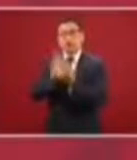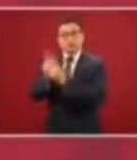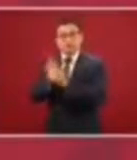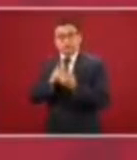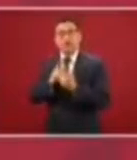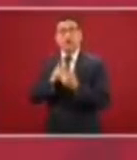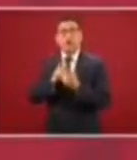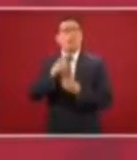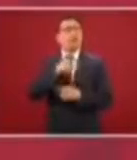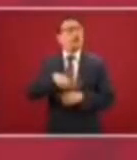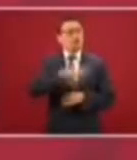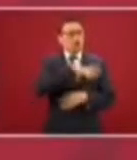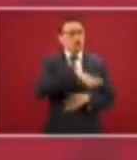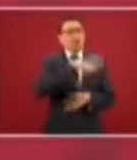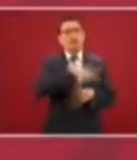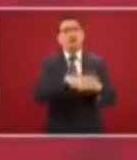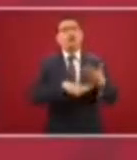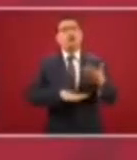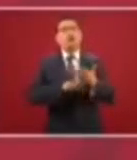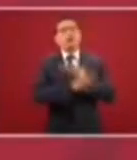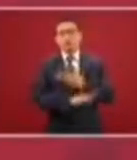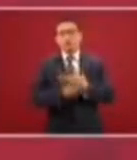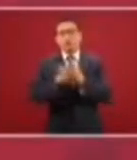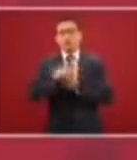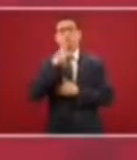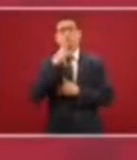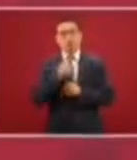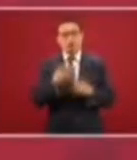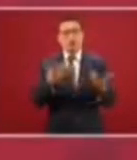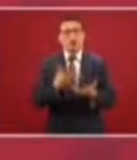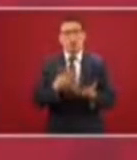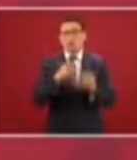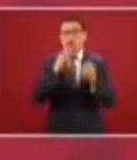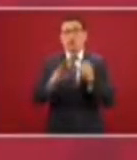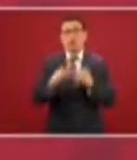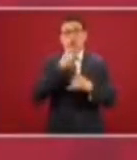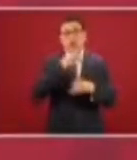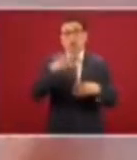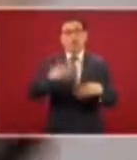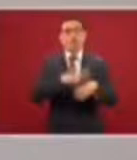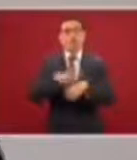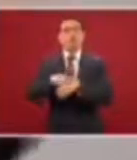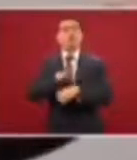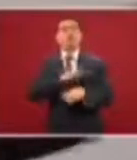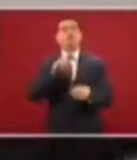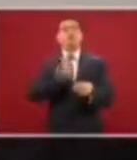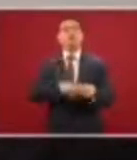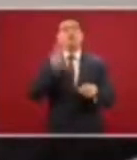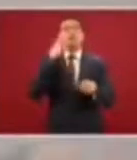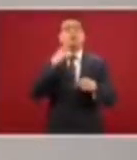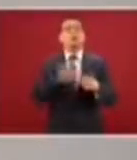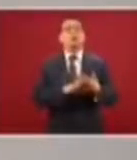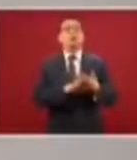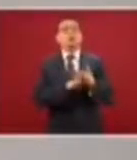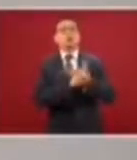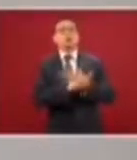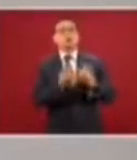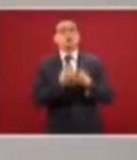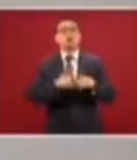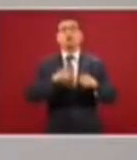empecémoslo a hacer. Y por último, ciertas medidas especiales que se llaman de distanciamiento